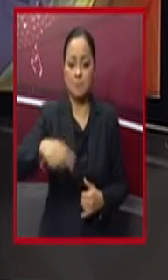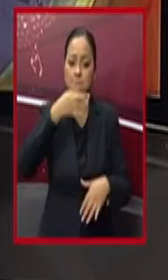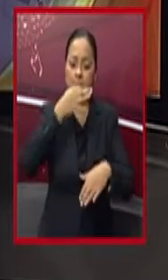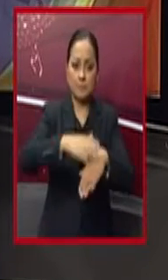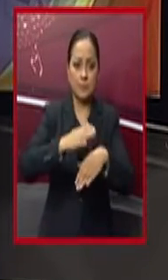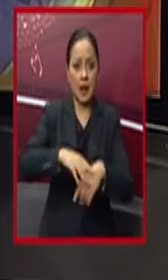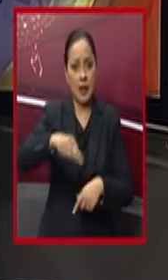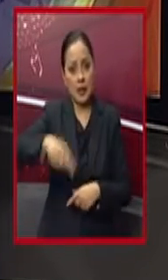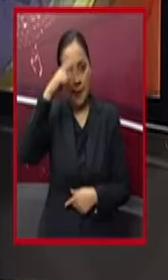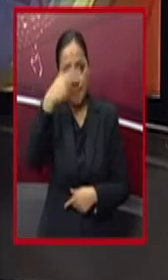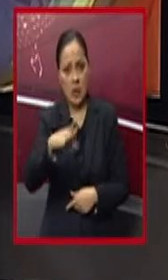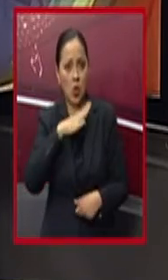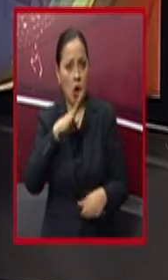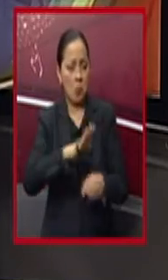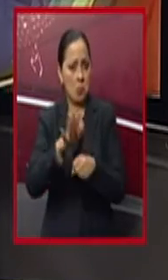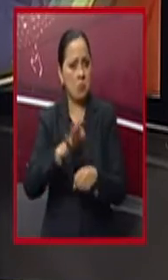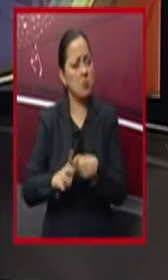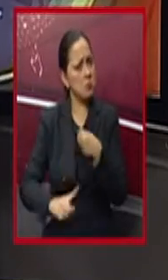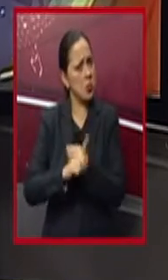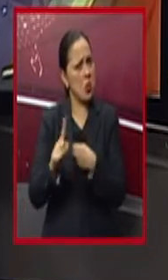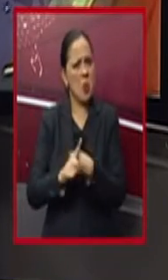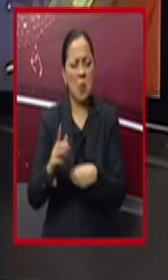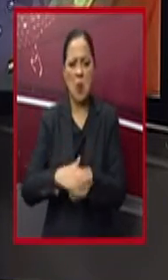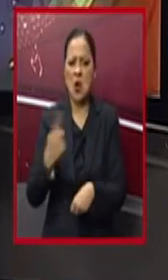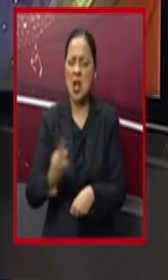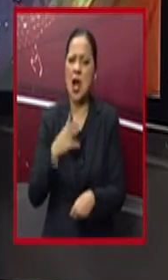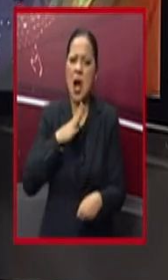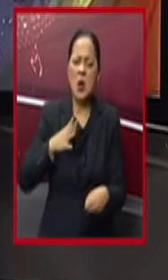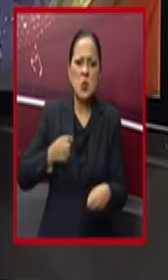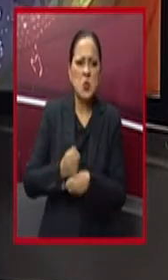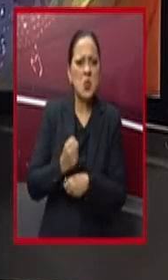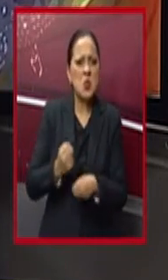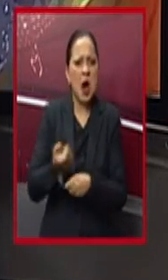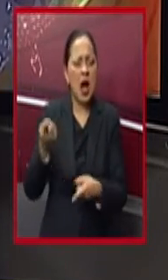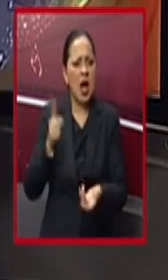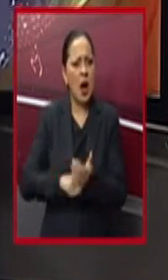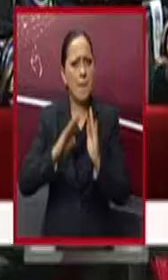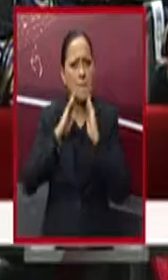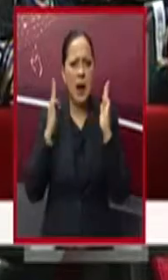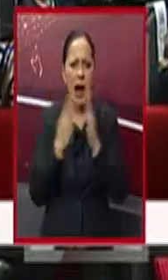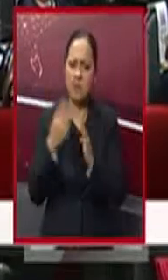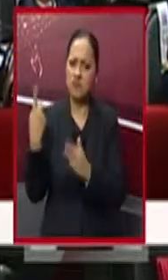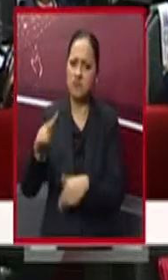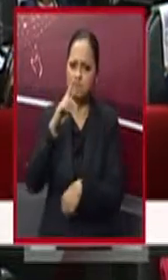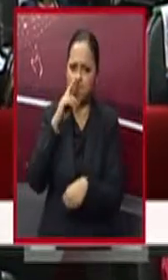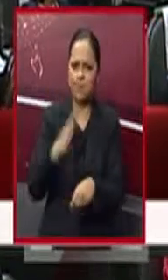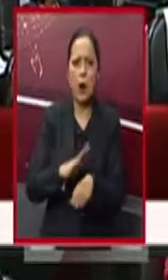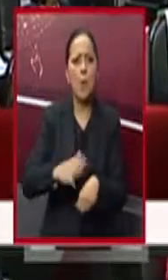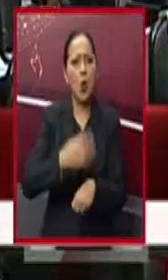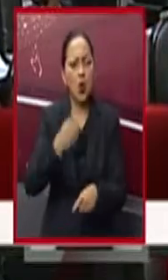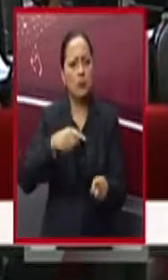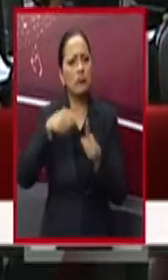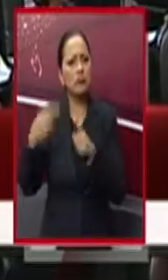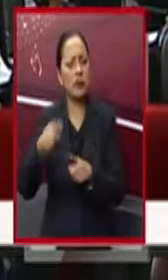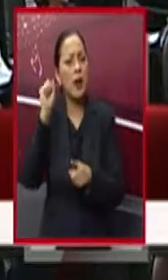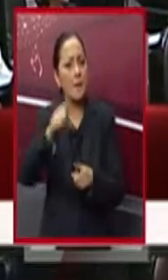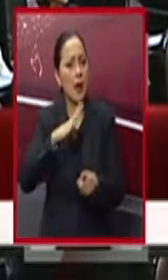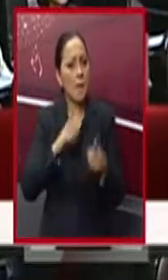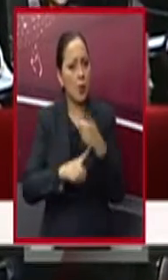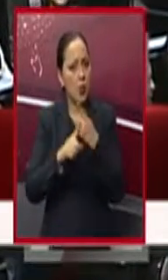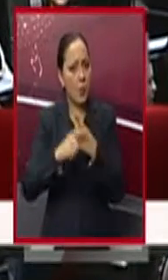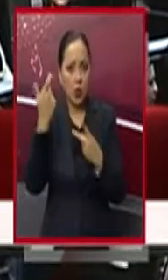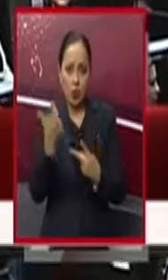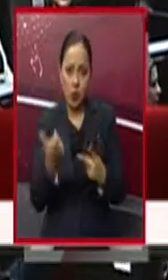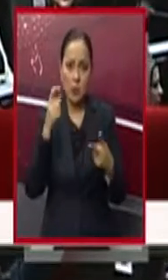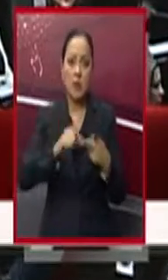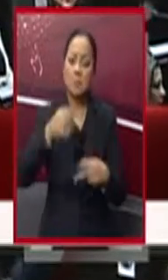legisladores que en México existe una crisis generada por la violencia de los grupos de la delincuencia organizada, así como en el rubro económico, punto del cual